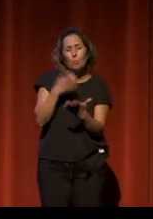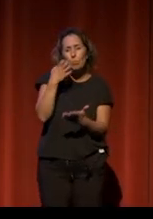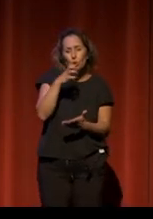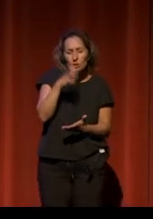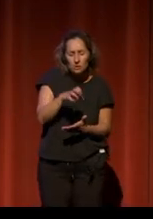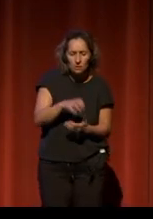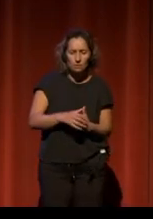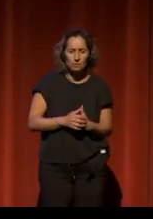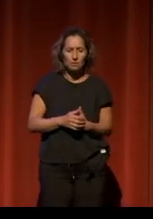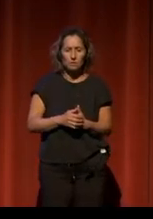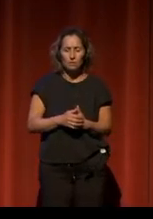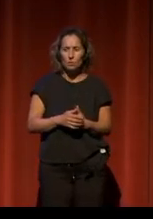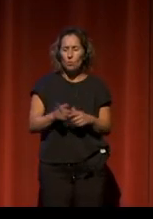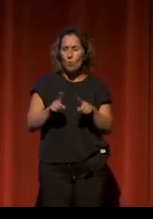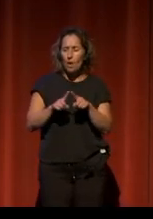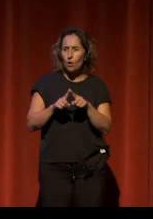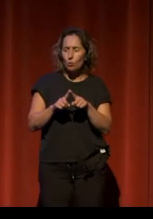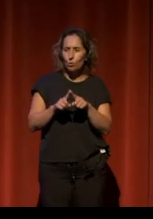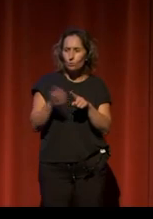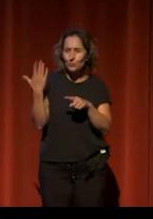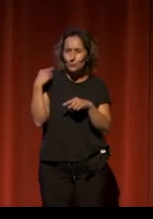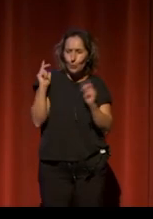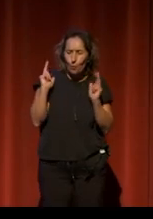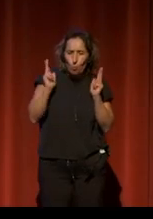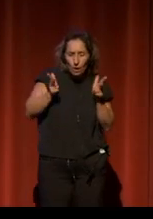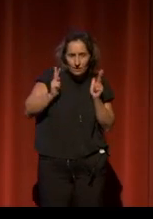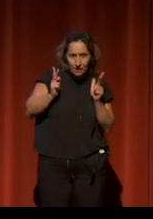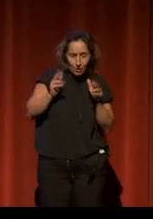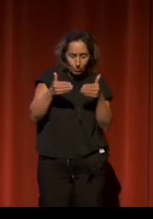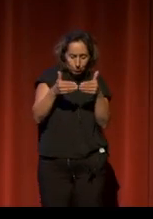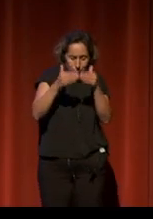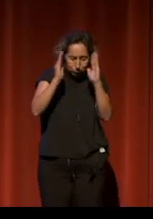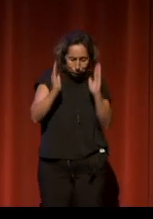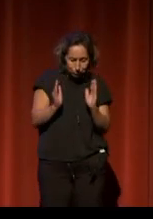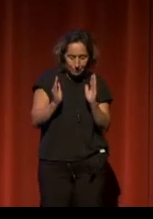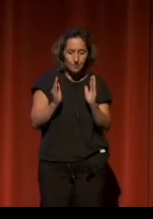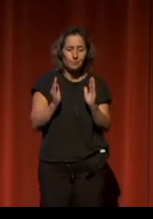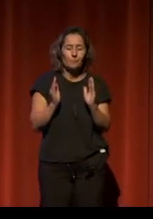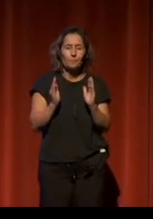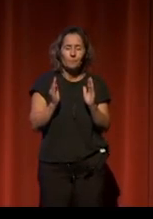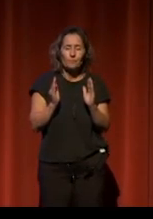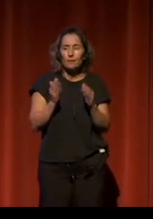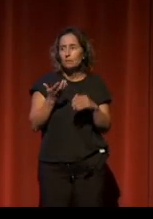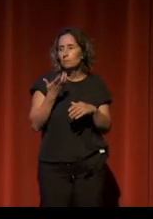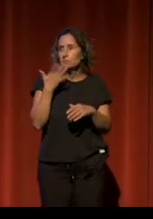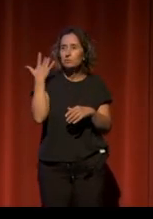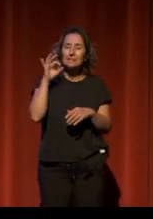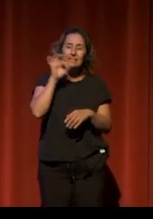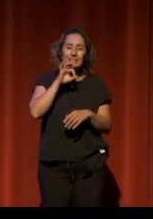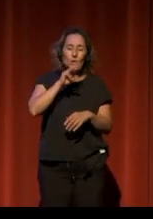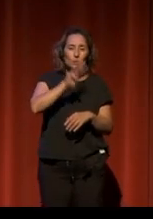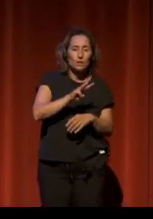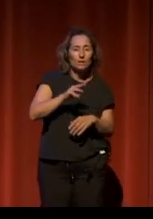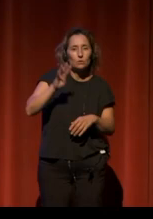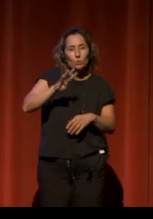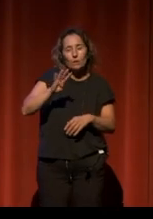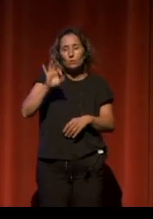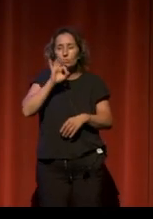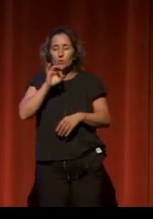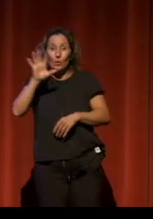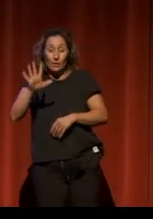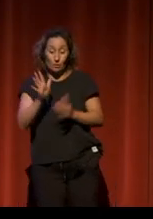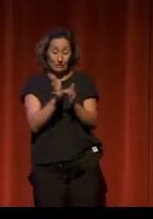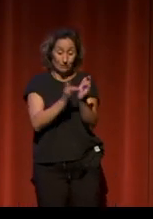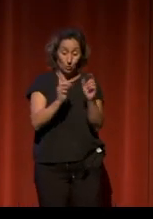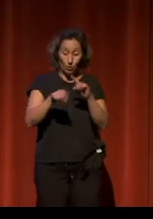un poco del modelo del monasterio no eh son los monasterios eh lo que s en el siglo 3 4 5 después de